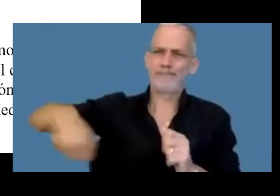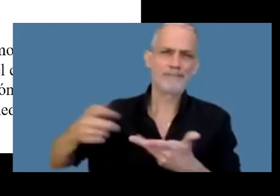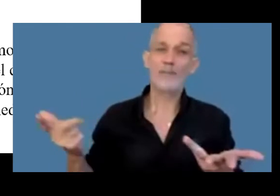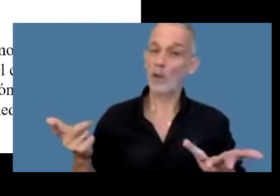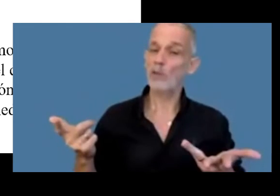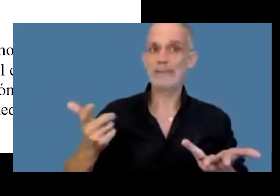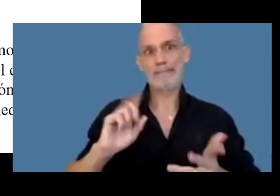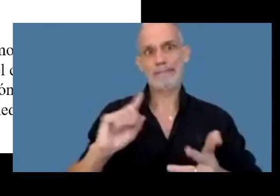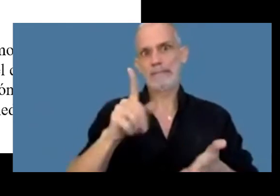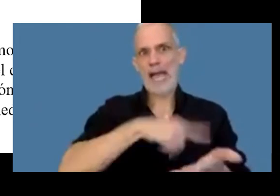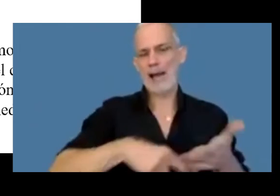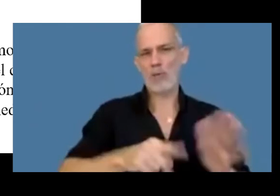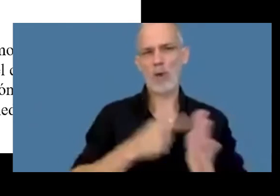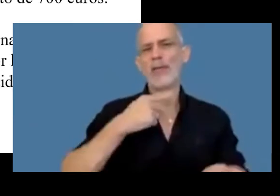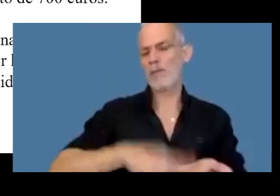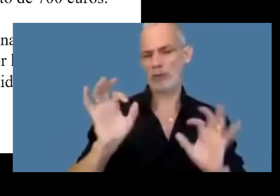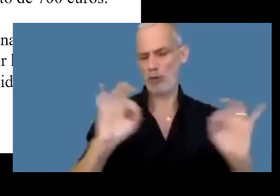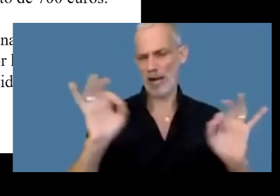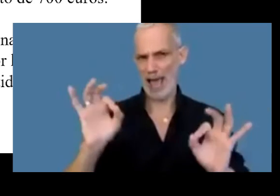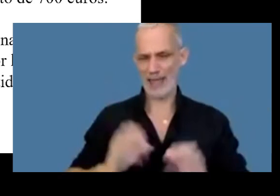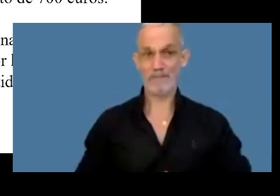hoy no tengan en España impuesto al sol.